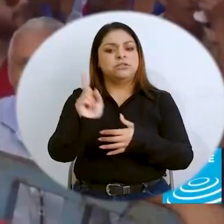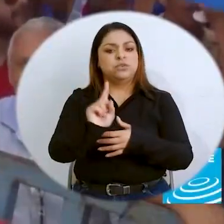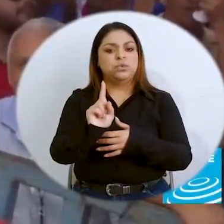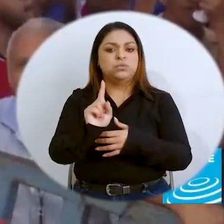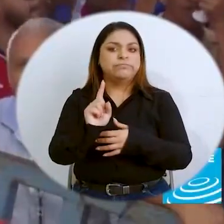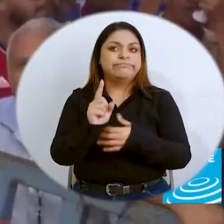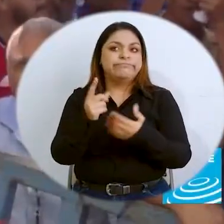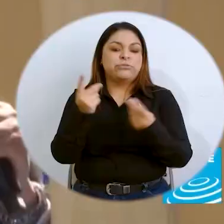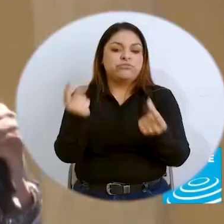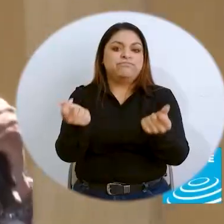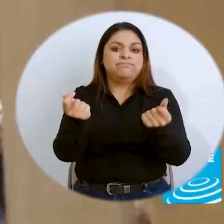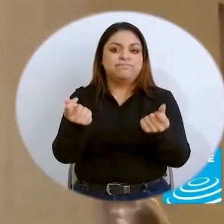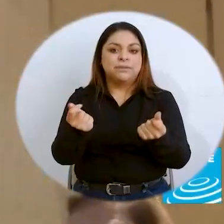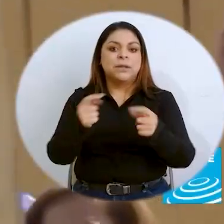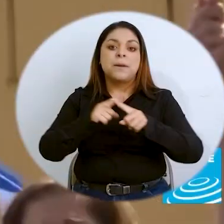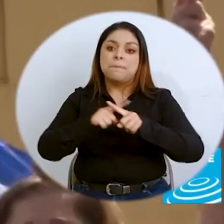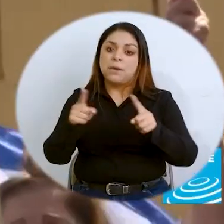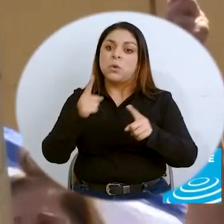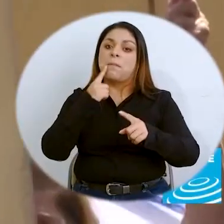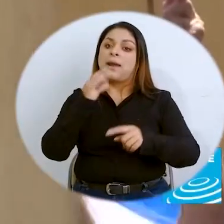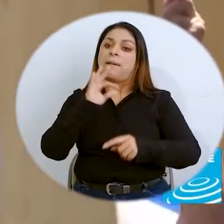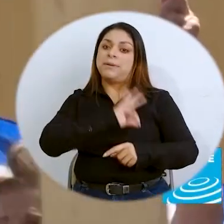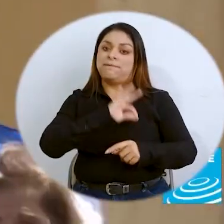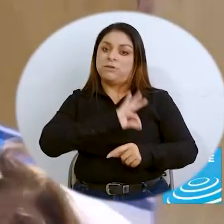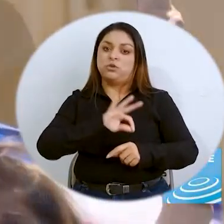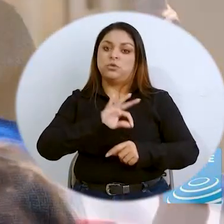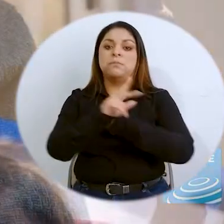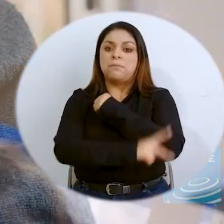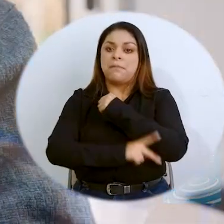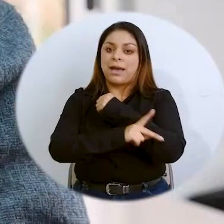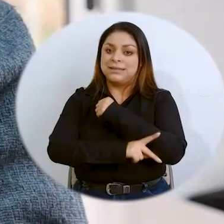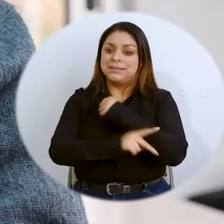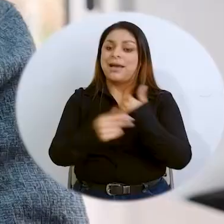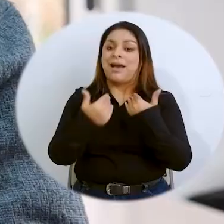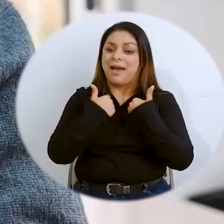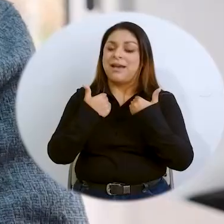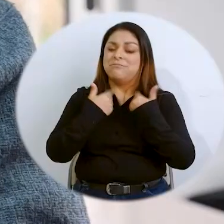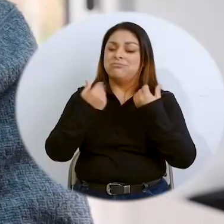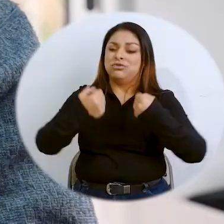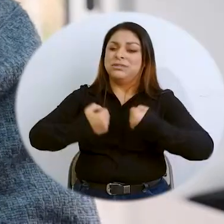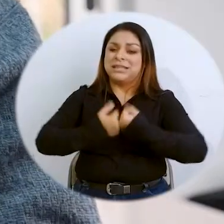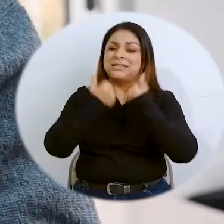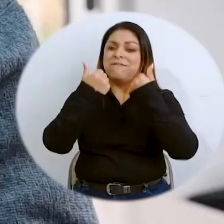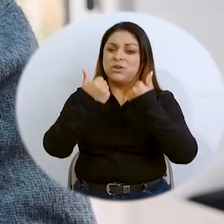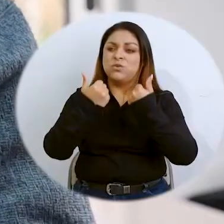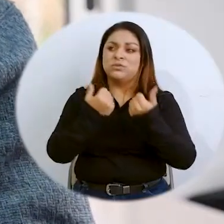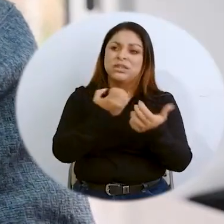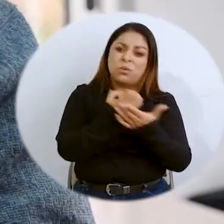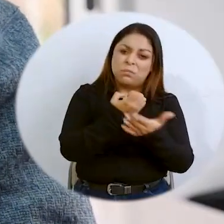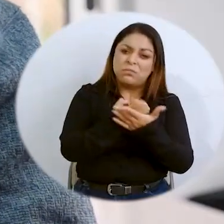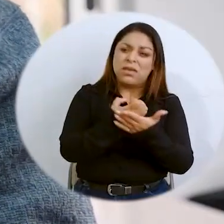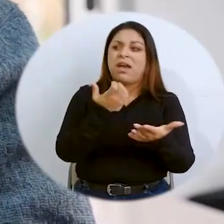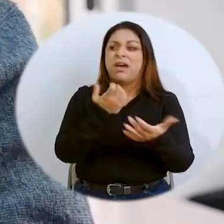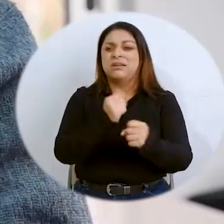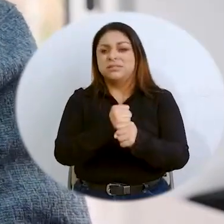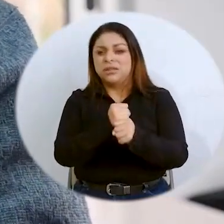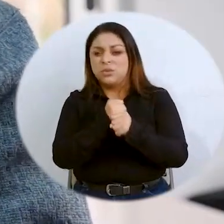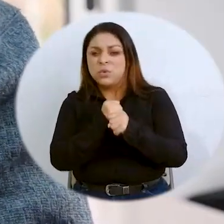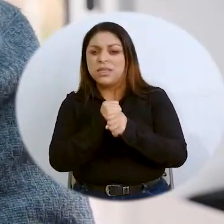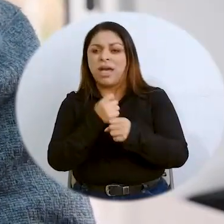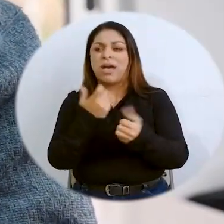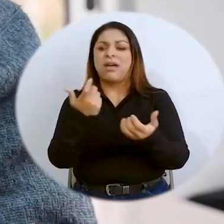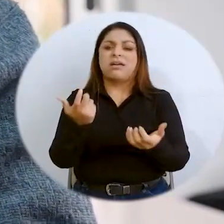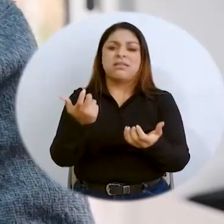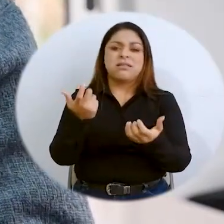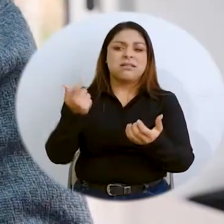de la noche a la mañana, pero por el bien de un país que enfrenta muchos desafíos en materia de economía, en